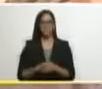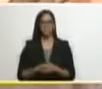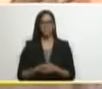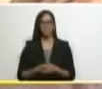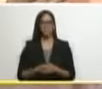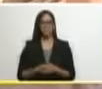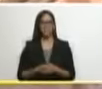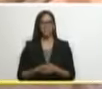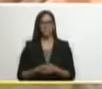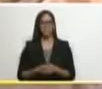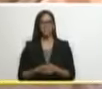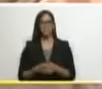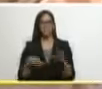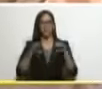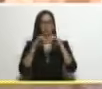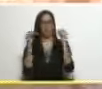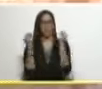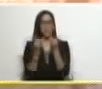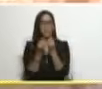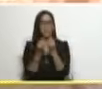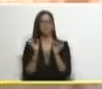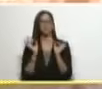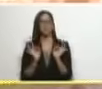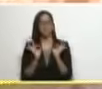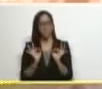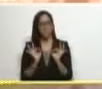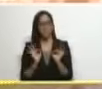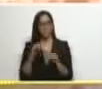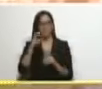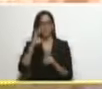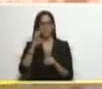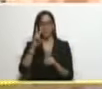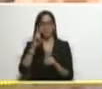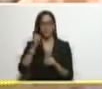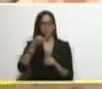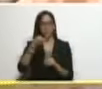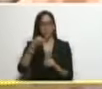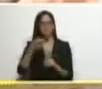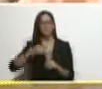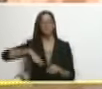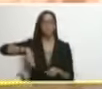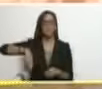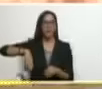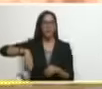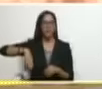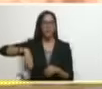Los departamentos especiales de la CBG, Guayana Esequiba,